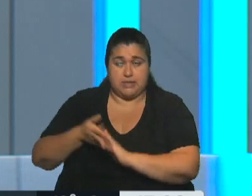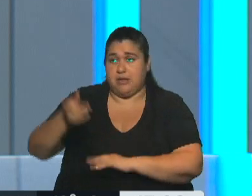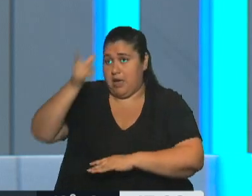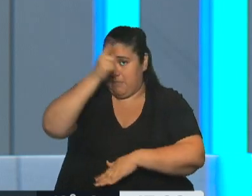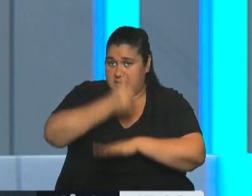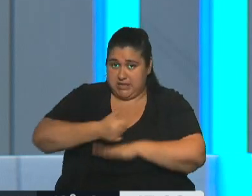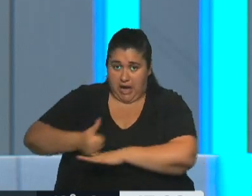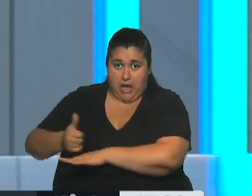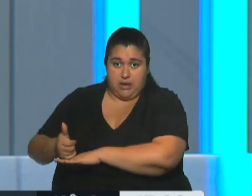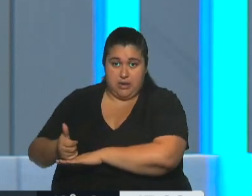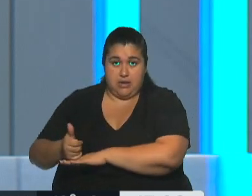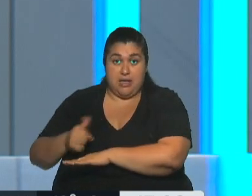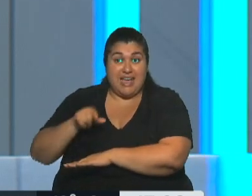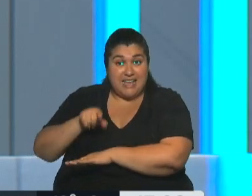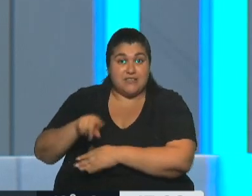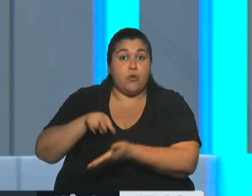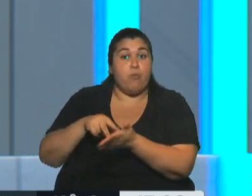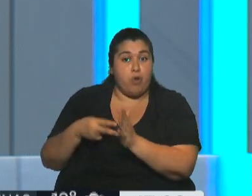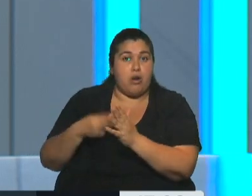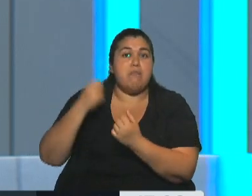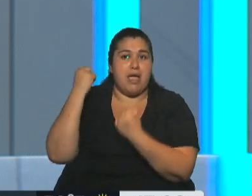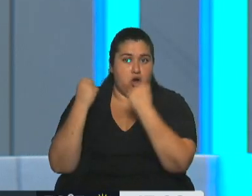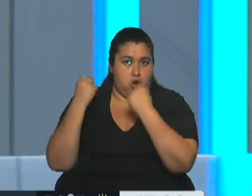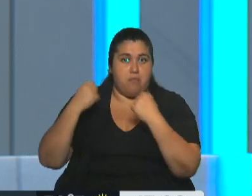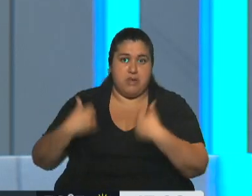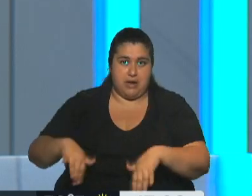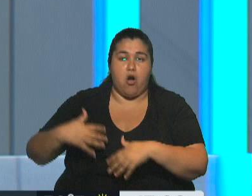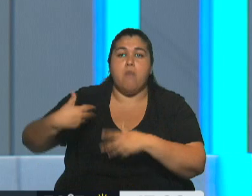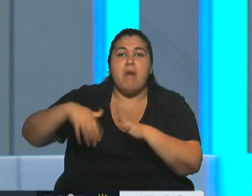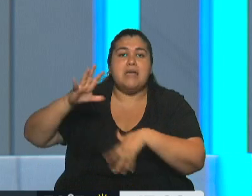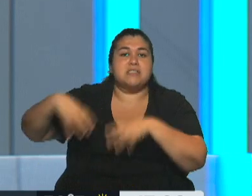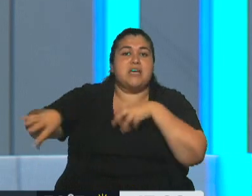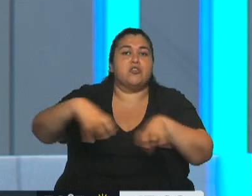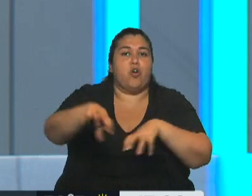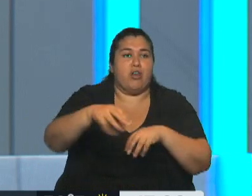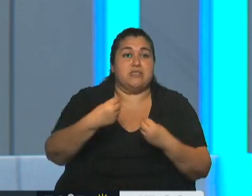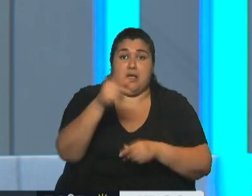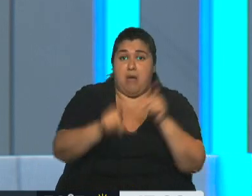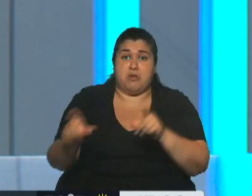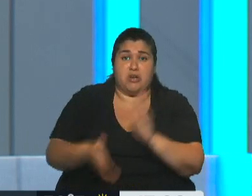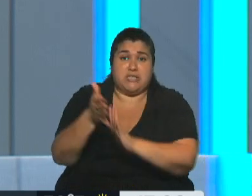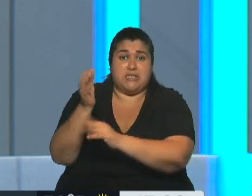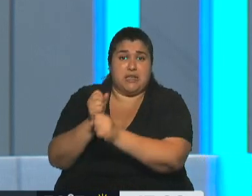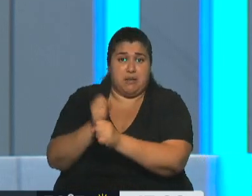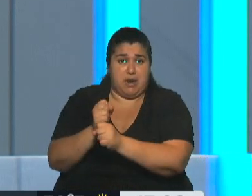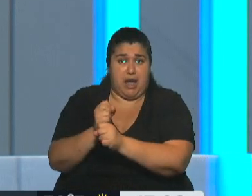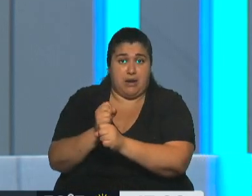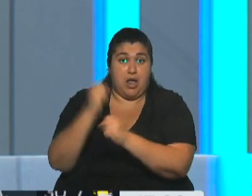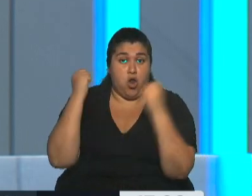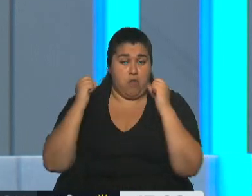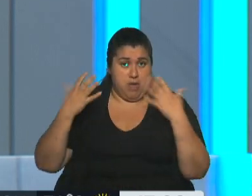calles, vas a tener un problema económico con los sectores populares. Por lo tanto, Noboa está en un límite, es